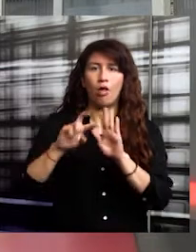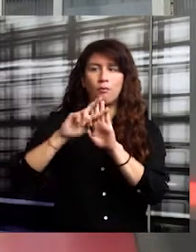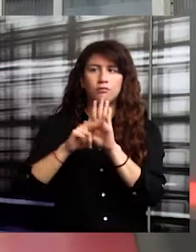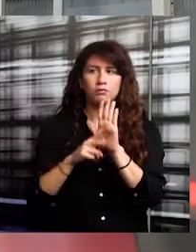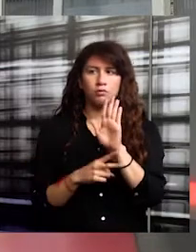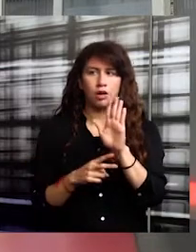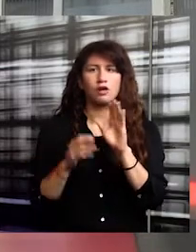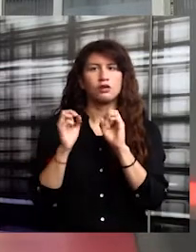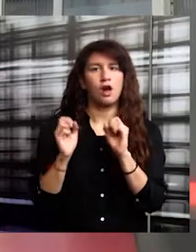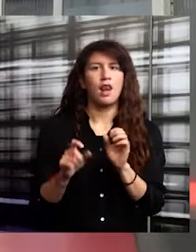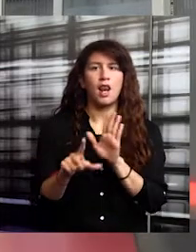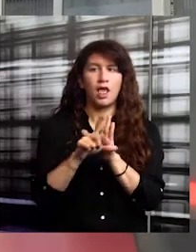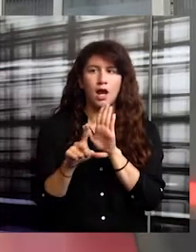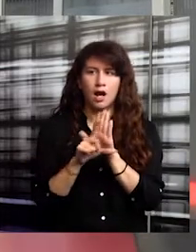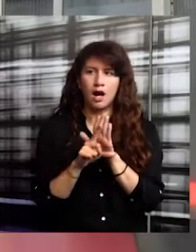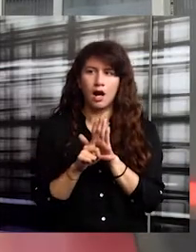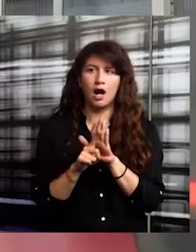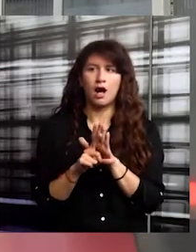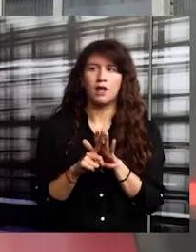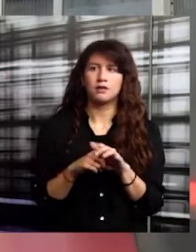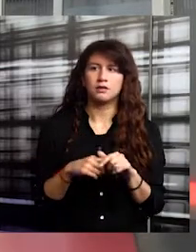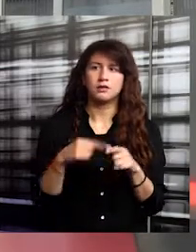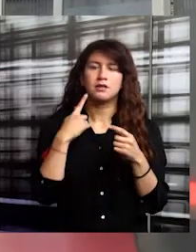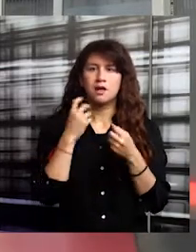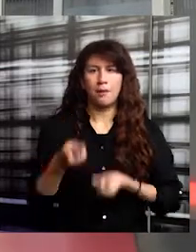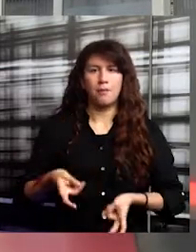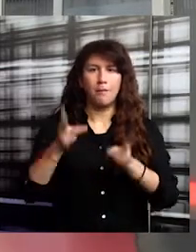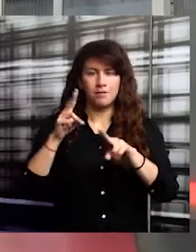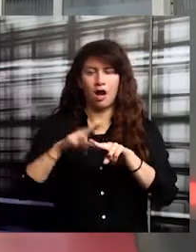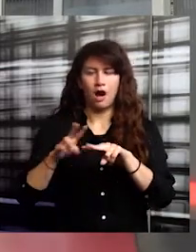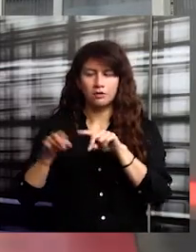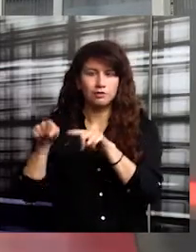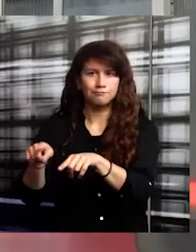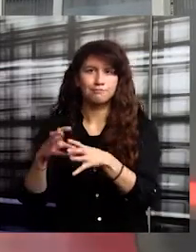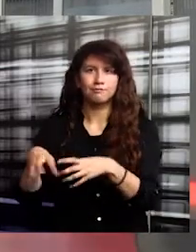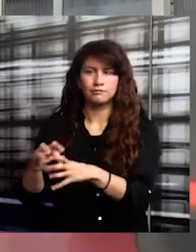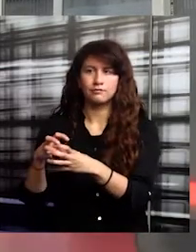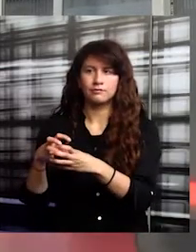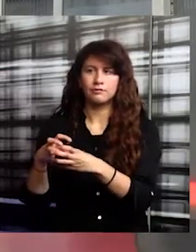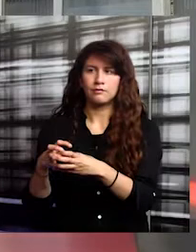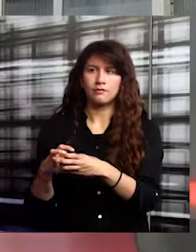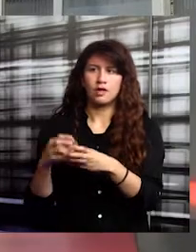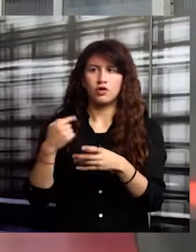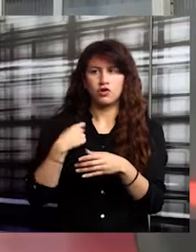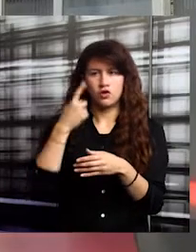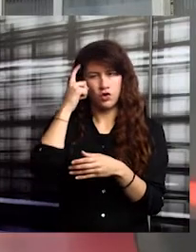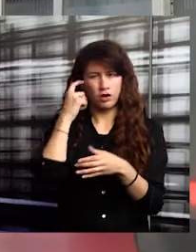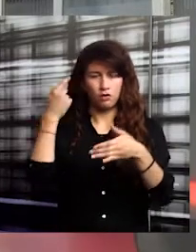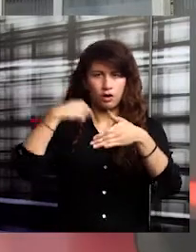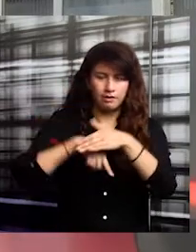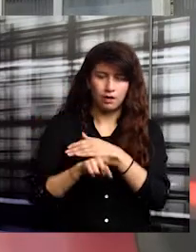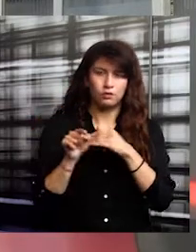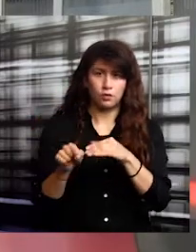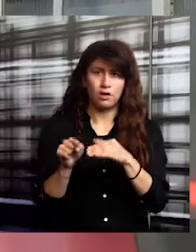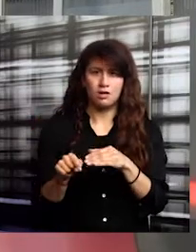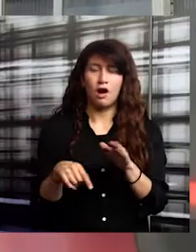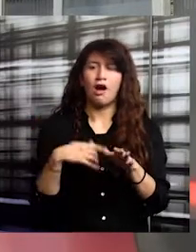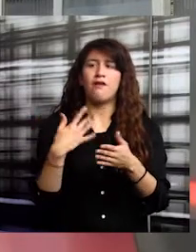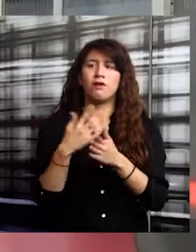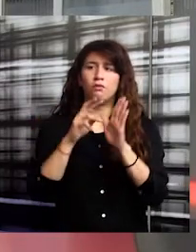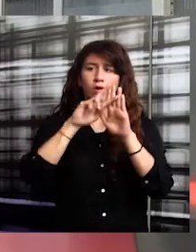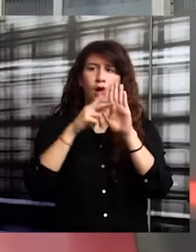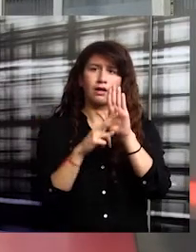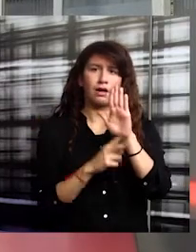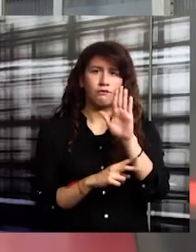permitan justamente hacer esta convocatoria. Y entiendo que dentro de ella va a haber una reforma a la Constitución respecto al artículo 15 y a